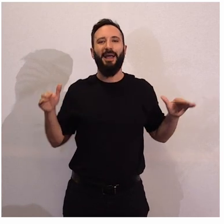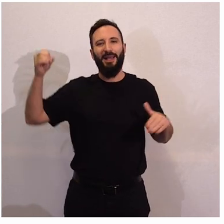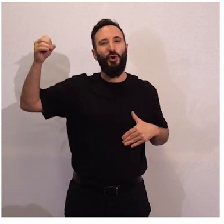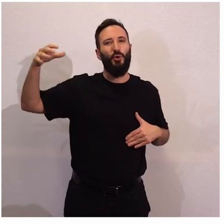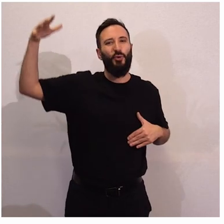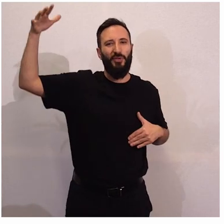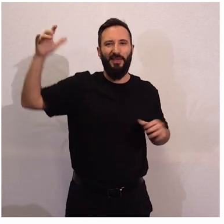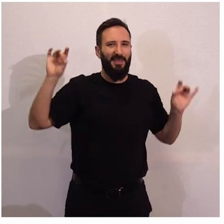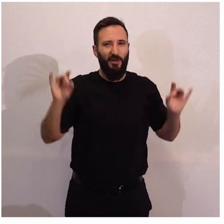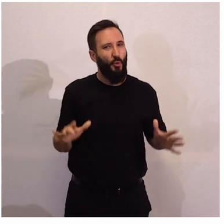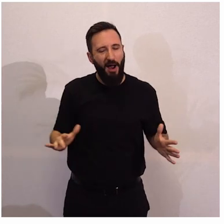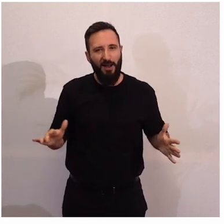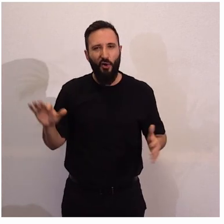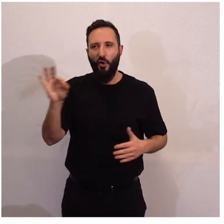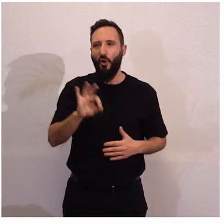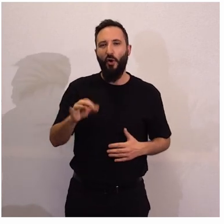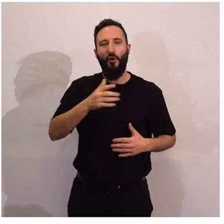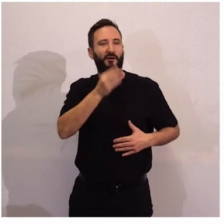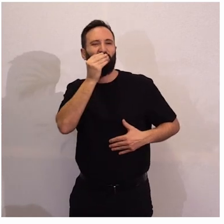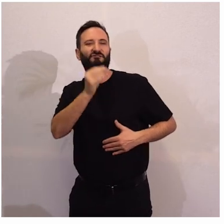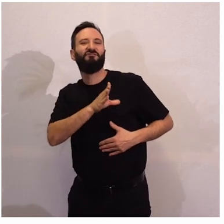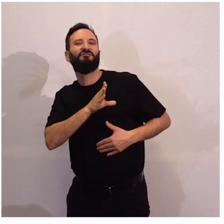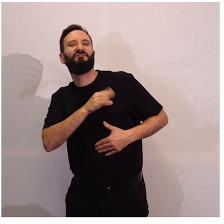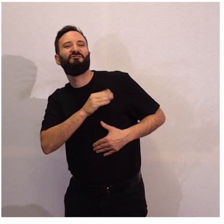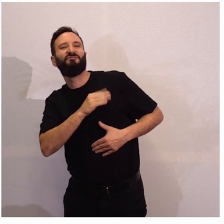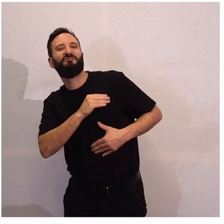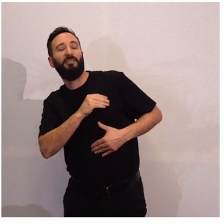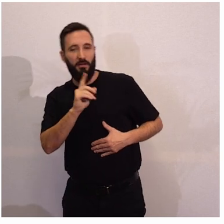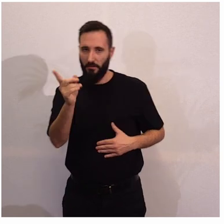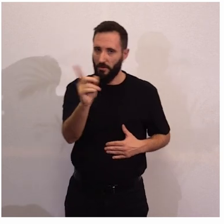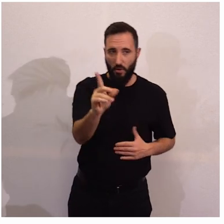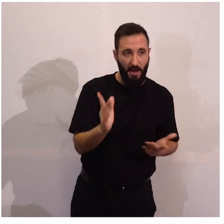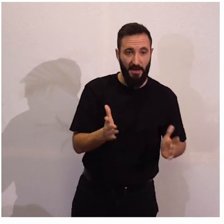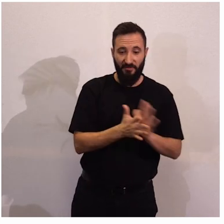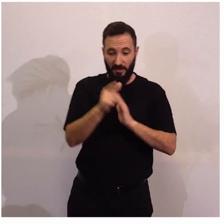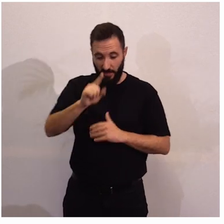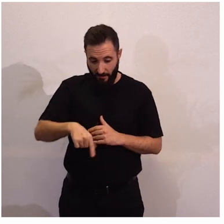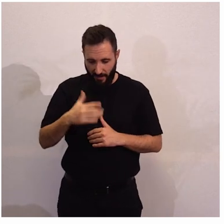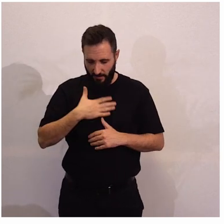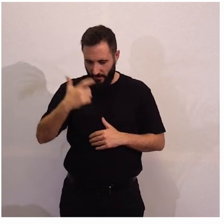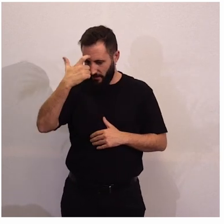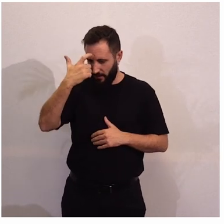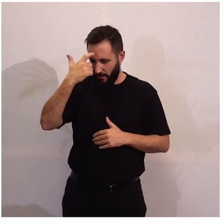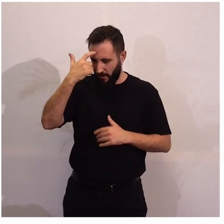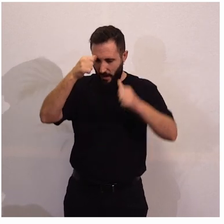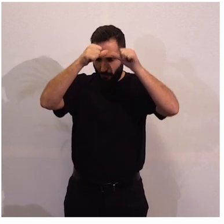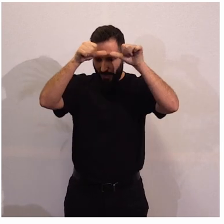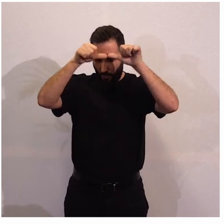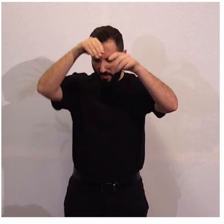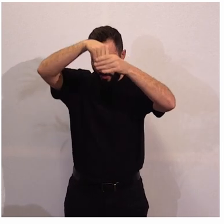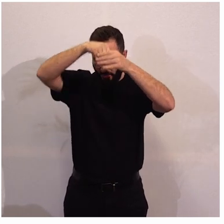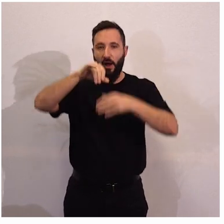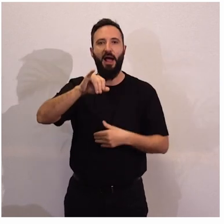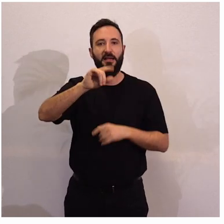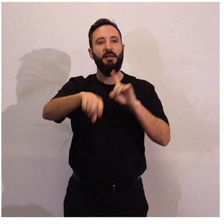como seres súper buenos, que reconozcamos que también en nuestra cabeza hay esos prejuicios y